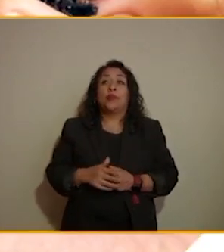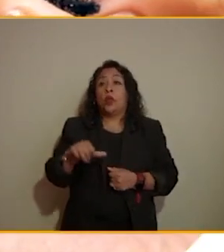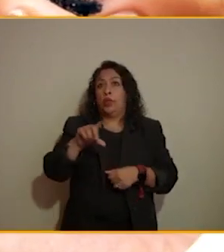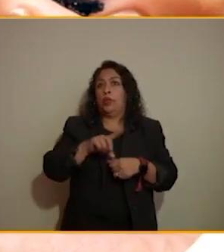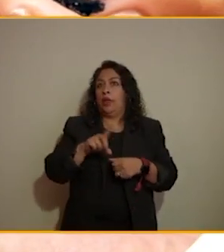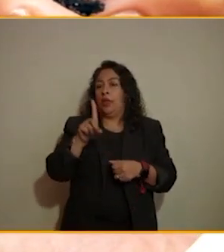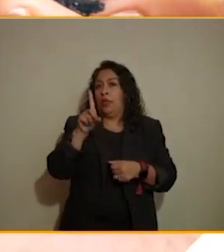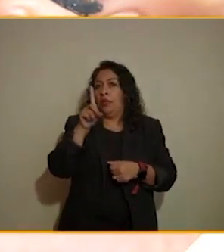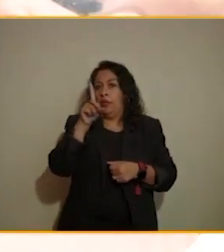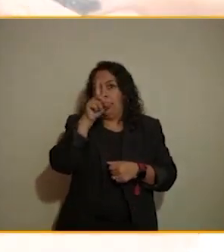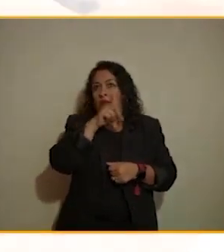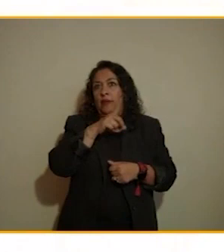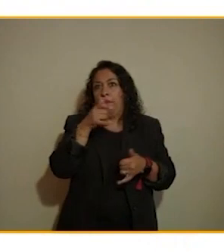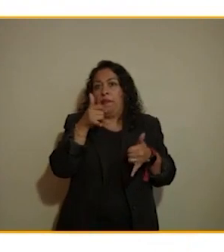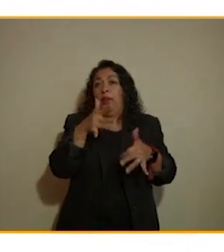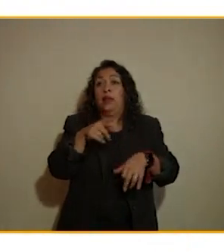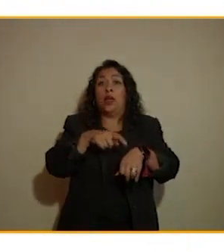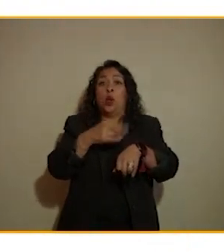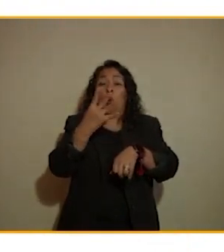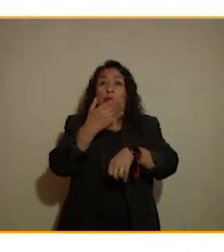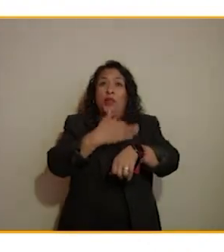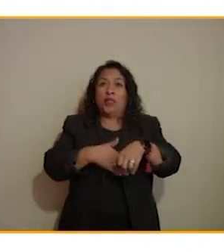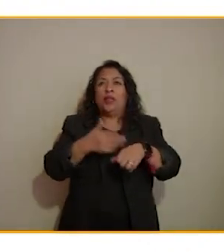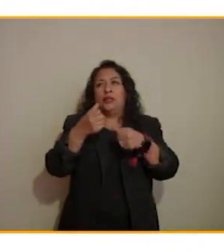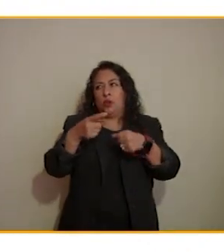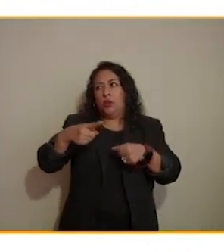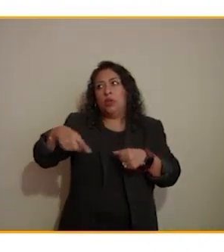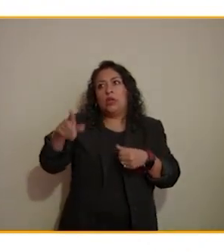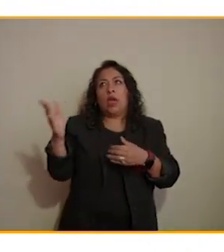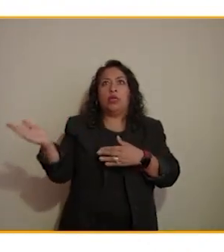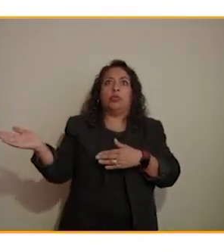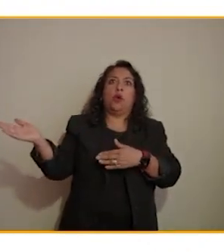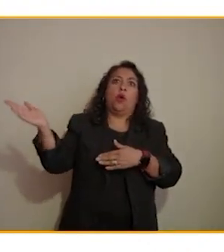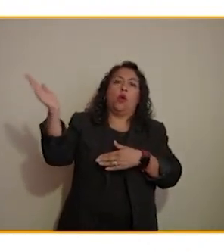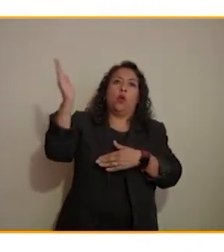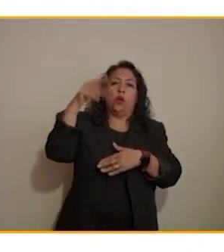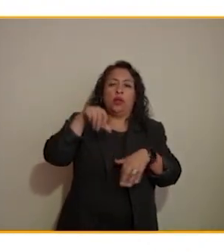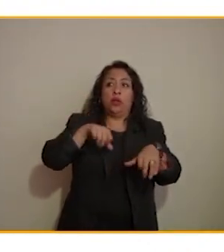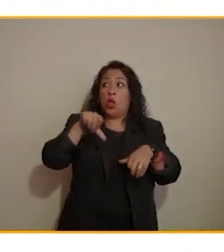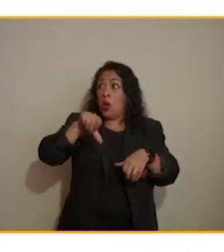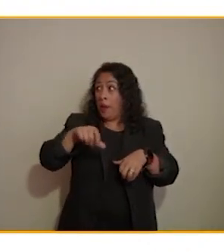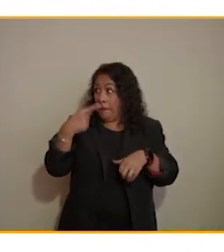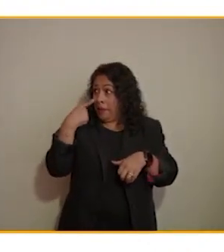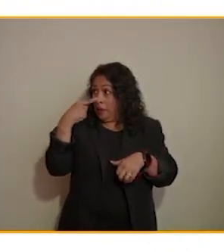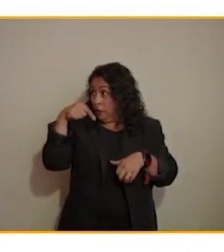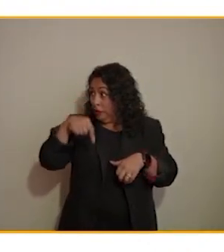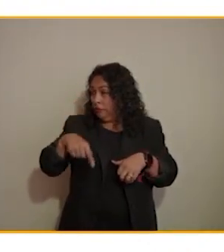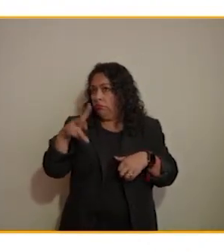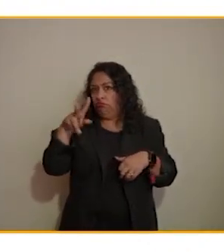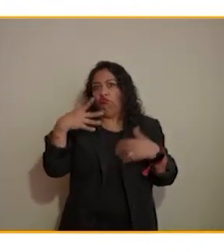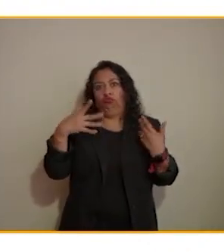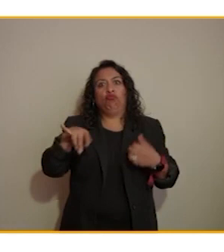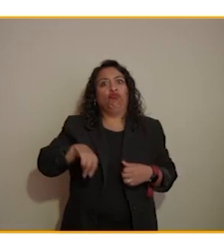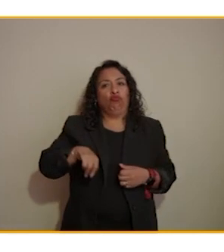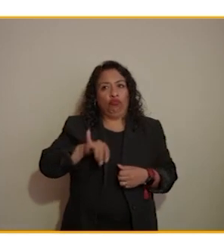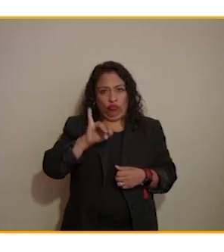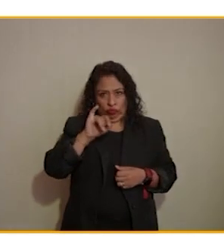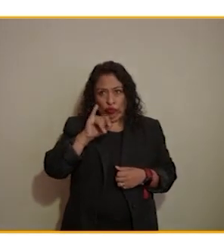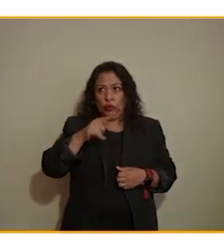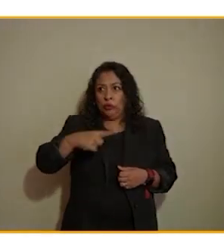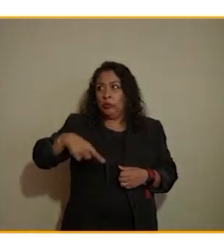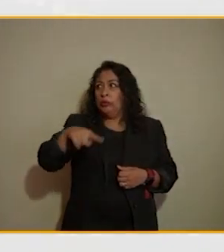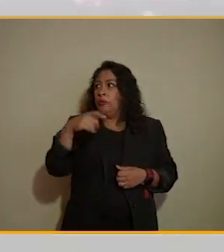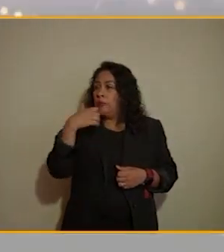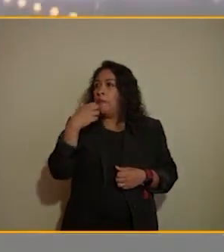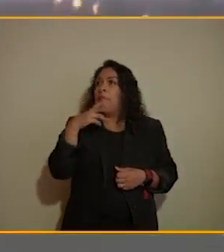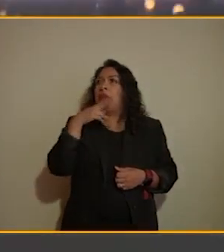muy pesado, son las 4 de la tarde, seguro ustedes ya tuvieron una jornada muy larga y que estén aquí refleja el verdadero interés que tienen ustedes en mejorar